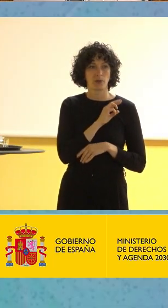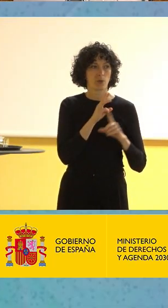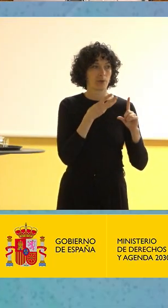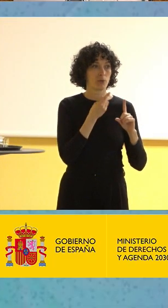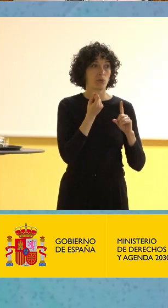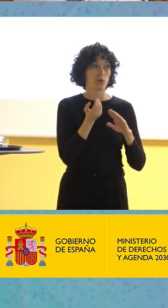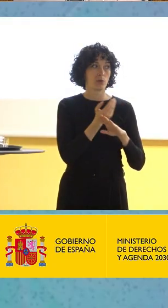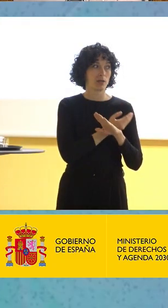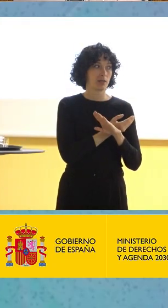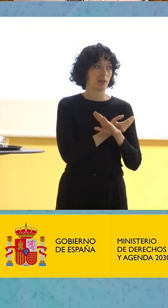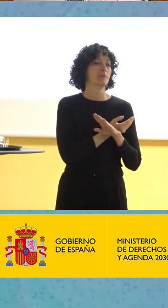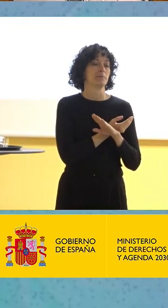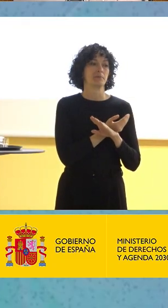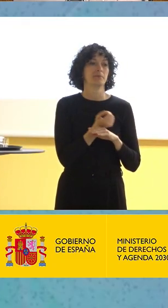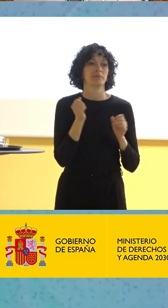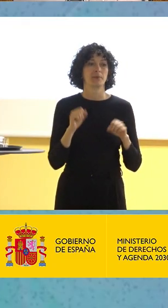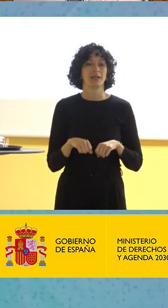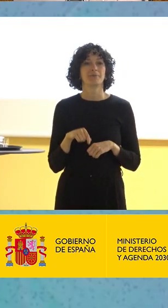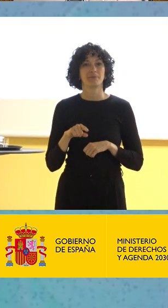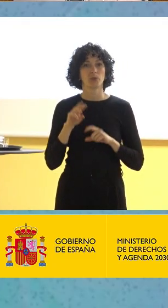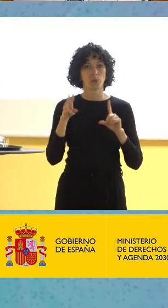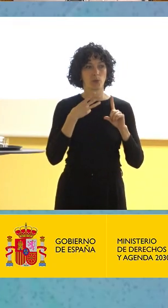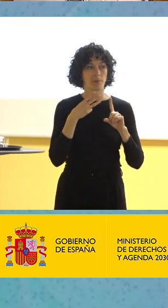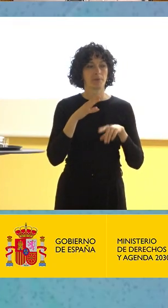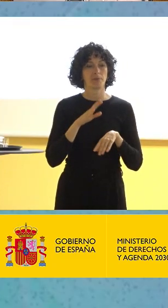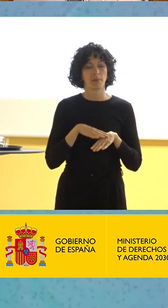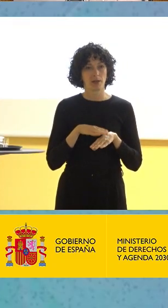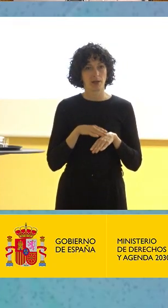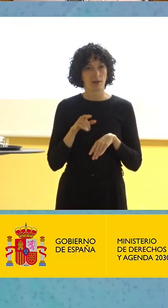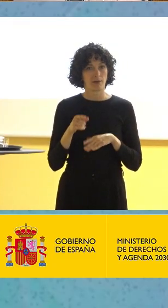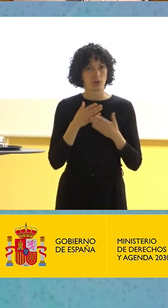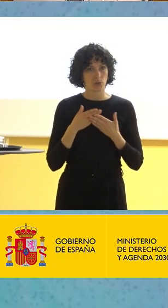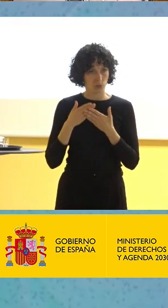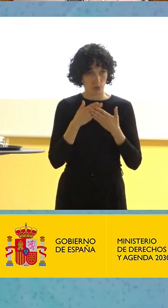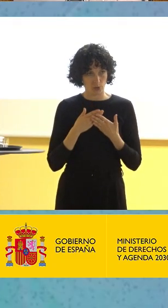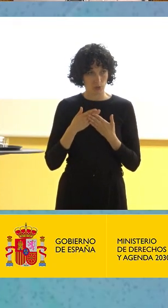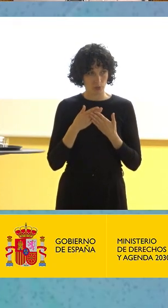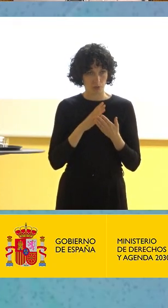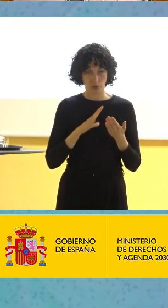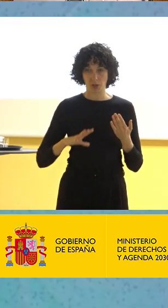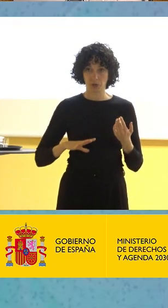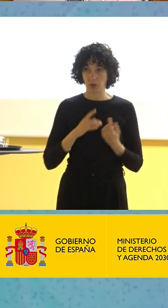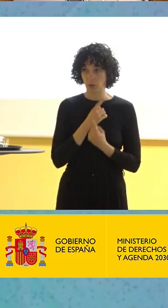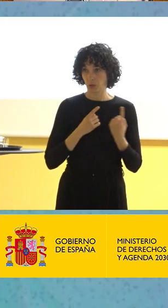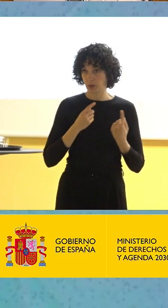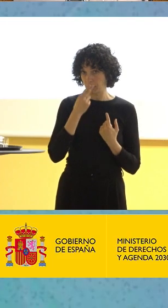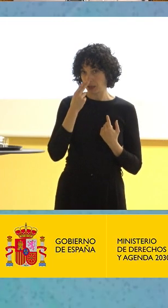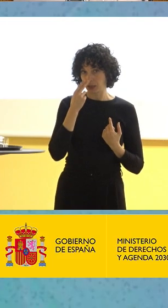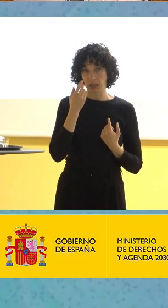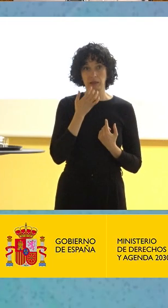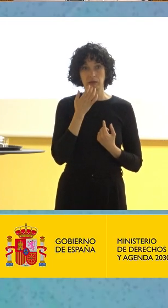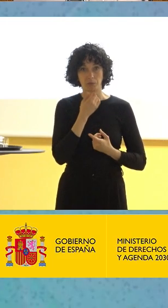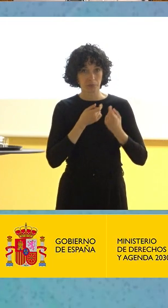menos. Vale, y ahí os pongo el enlace del estudio, ¿vale? Por si a alguien le interesa o lo quiere